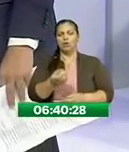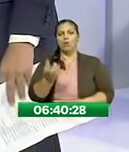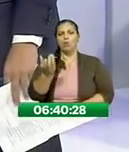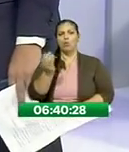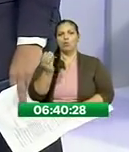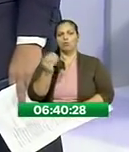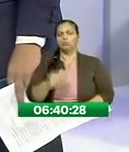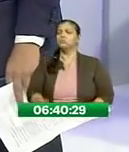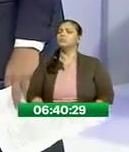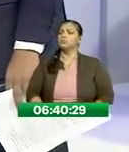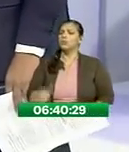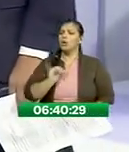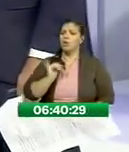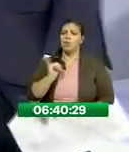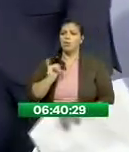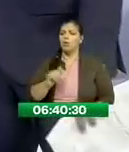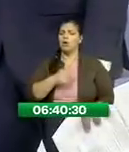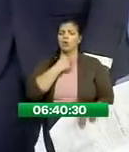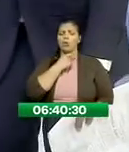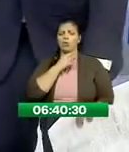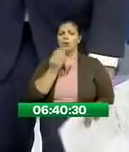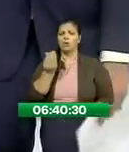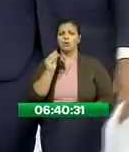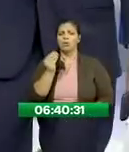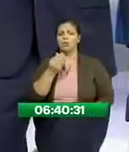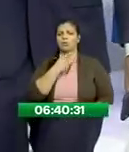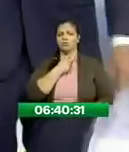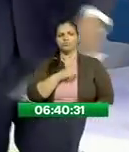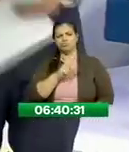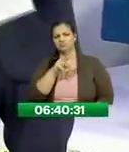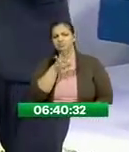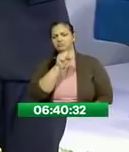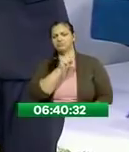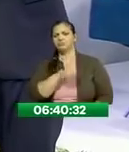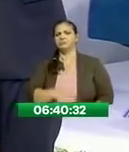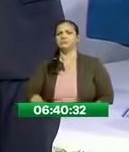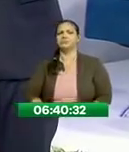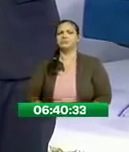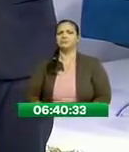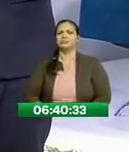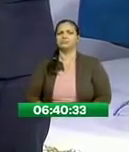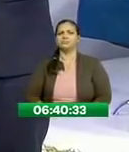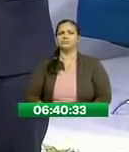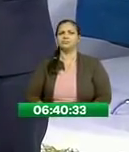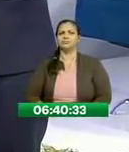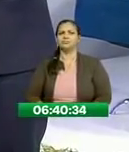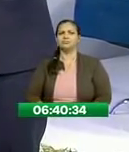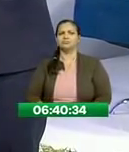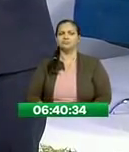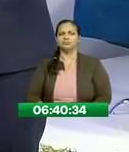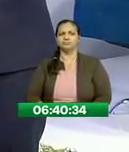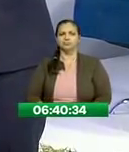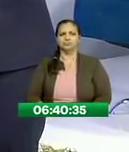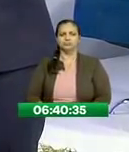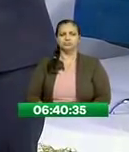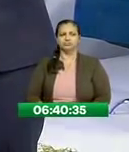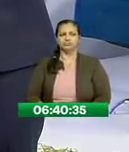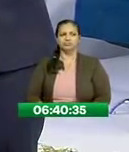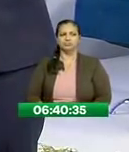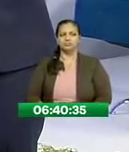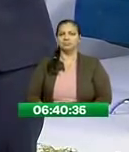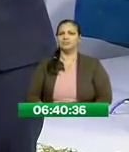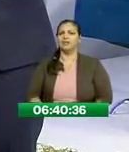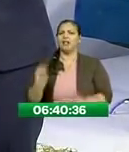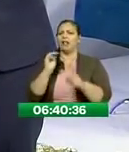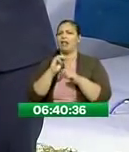huevo. Sí. Se le ve la cara. Sí. ¡Come huevo! Ahí está. Este, ahí tenemos a ver, ya este, mandó. Está que me escriben,